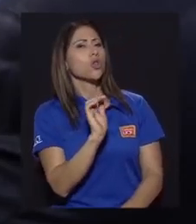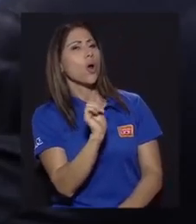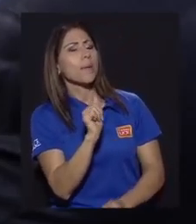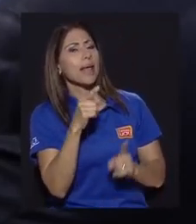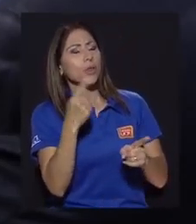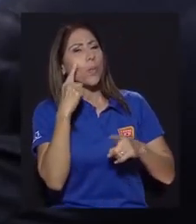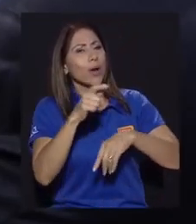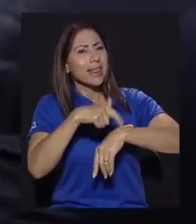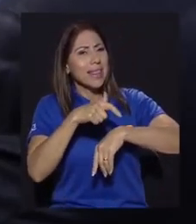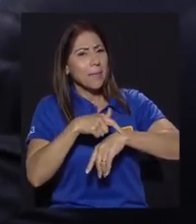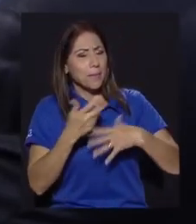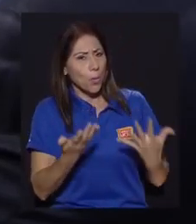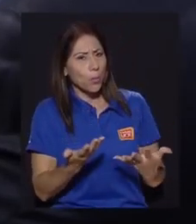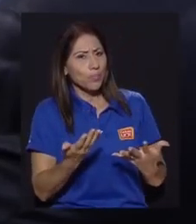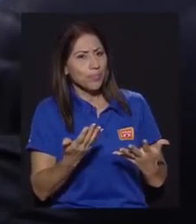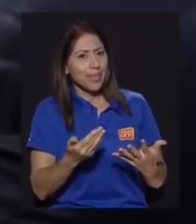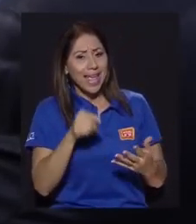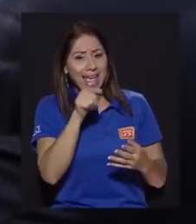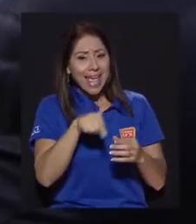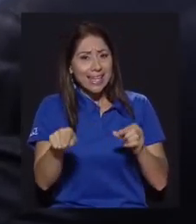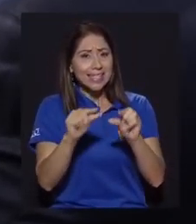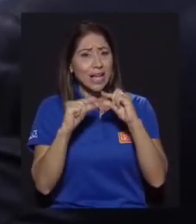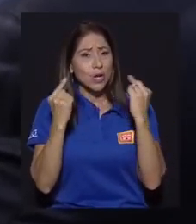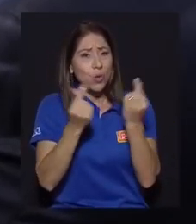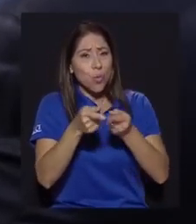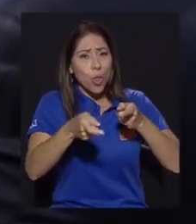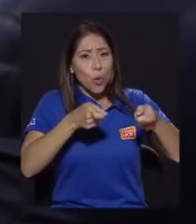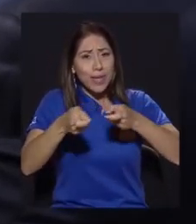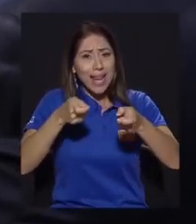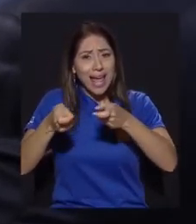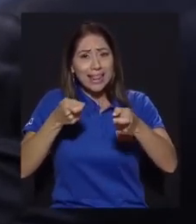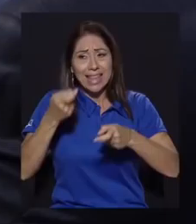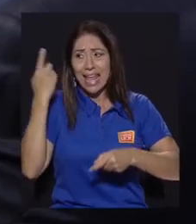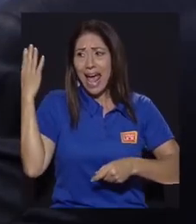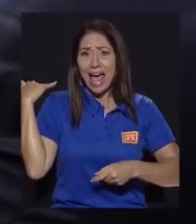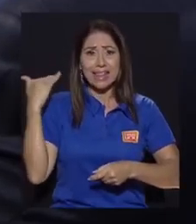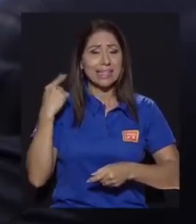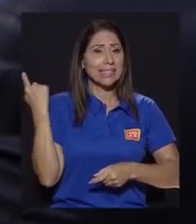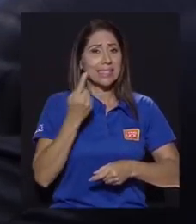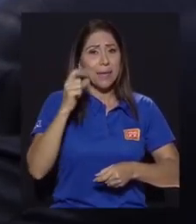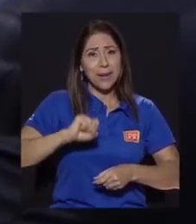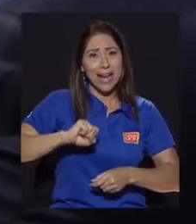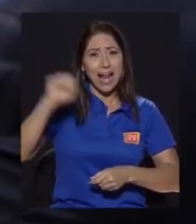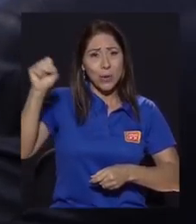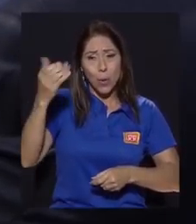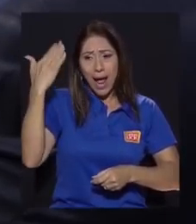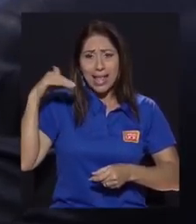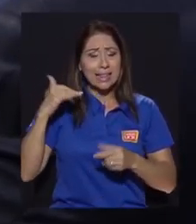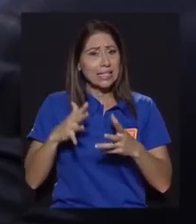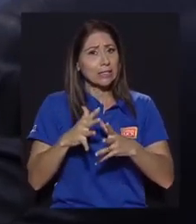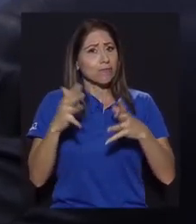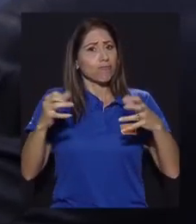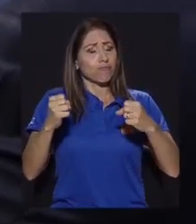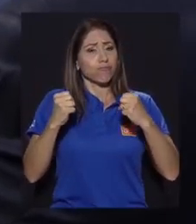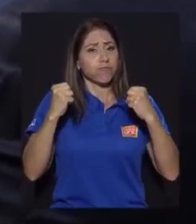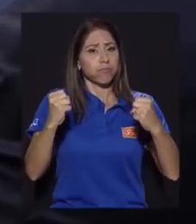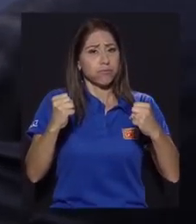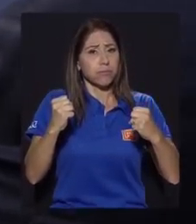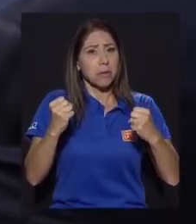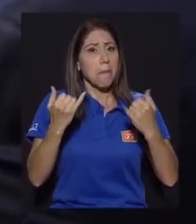esa miopía que tiene ese grupo dominante que siempre ganó elecciones y quiere una maquinaria potentísima usted cree